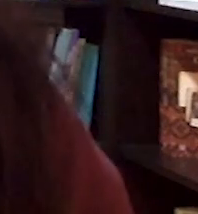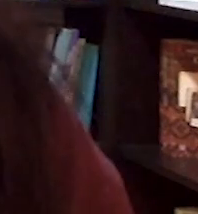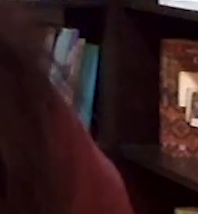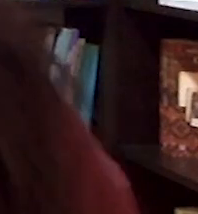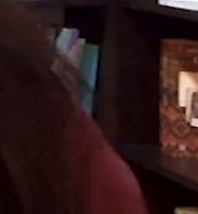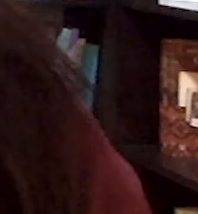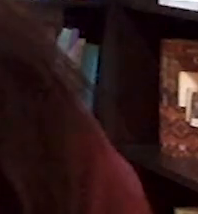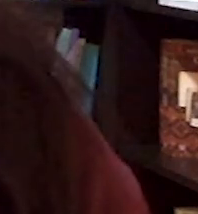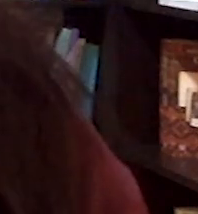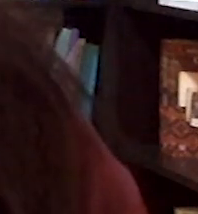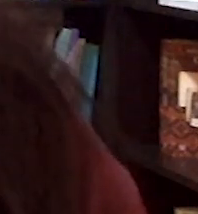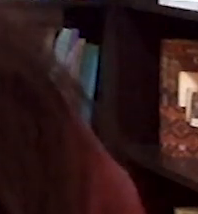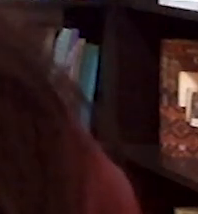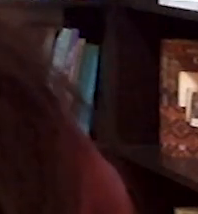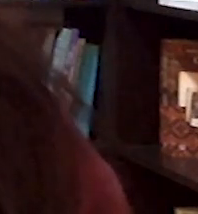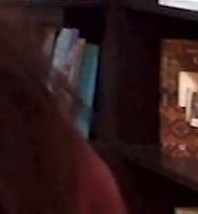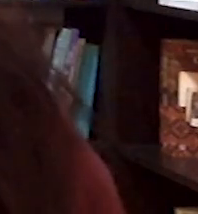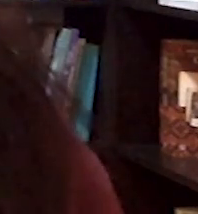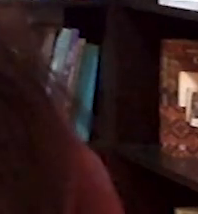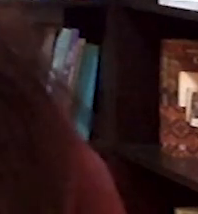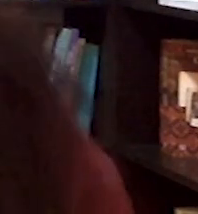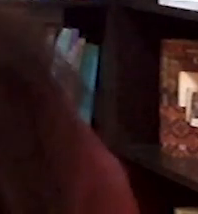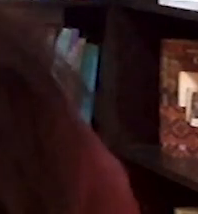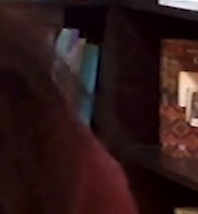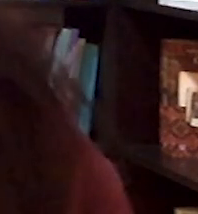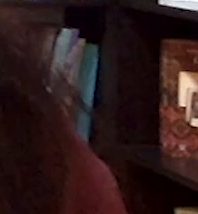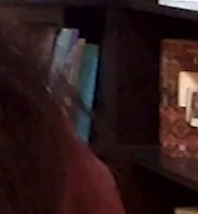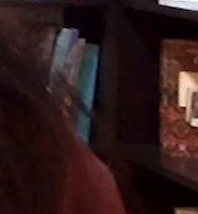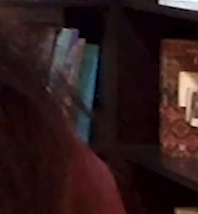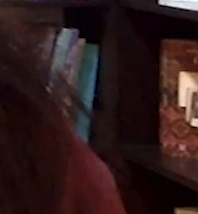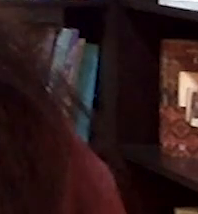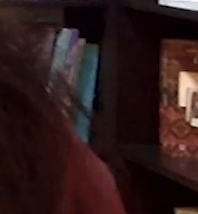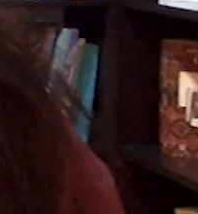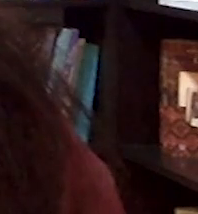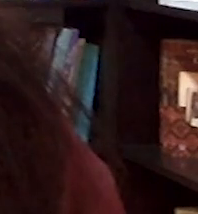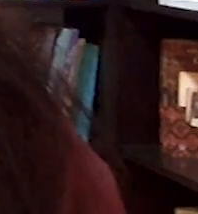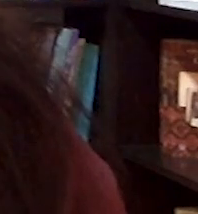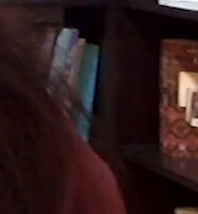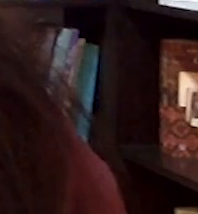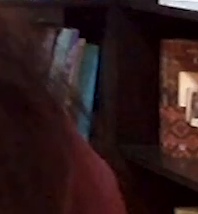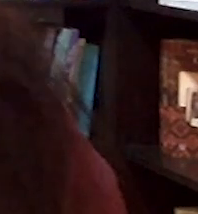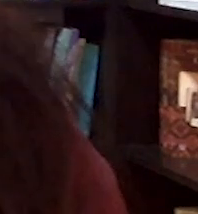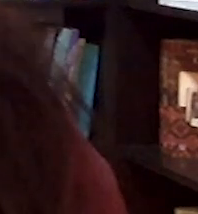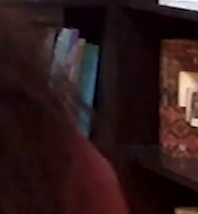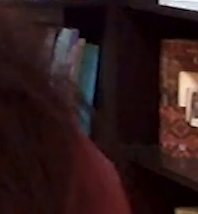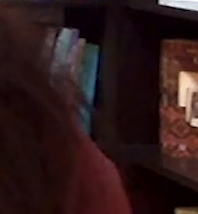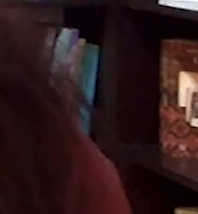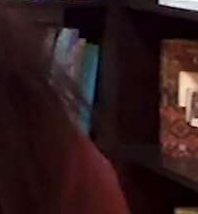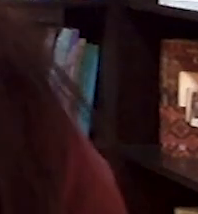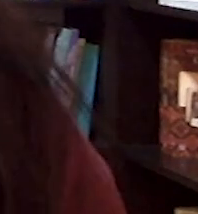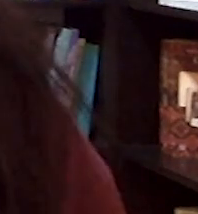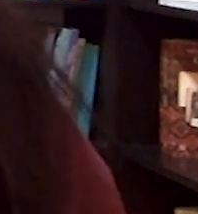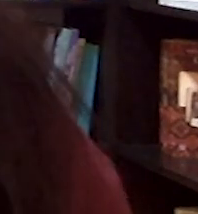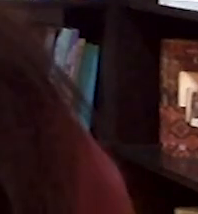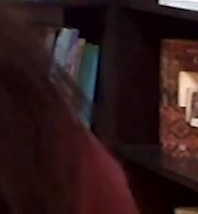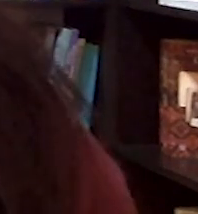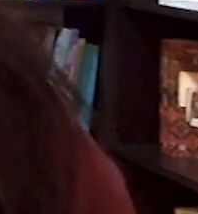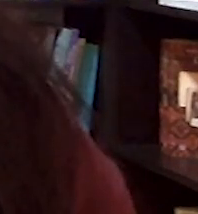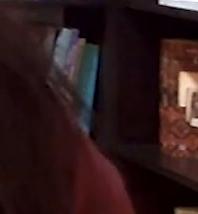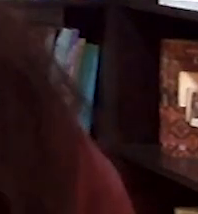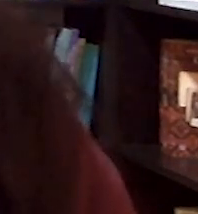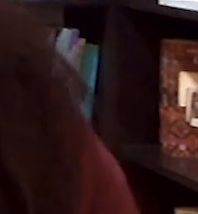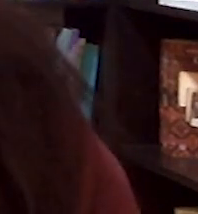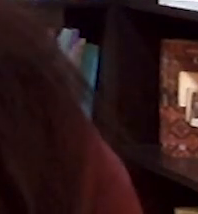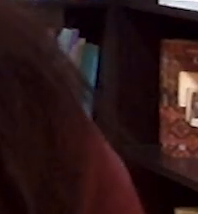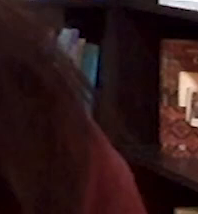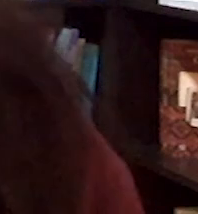para recibir alguno de los títulos de esta colección tan buena, de verdad tan